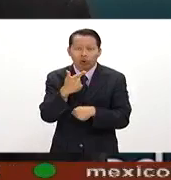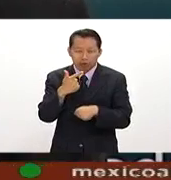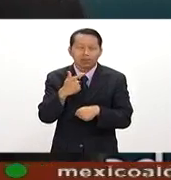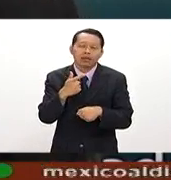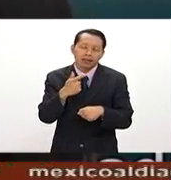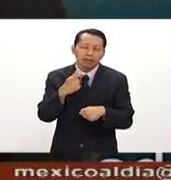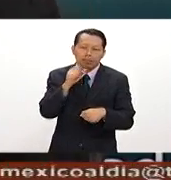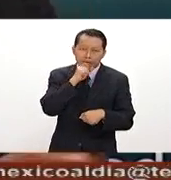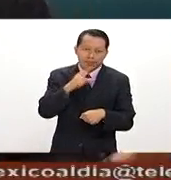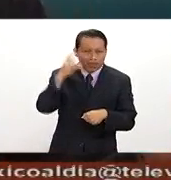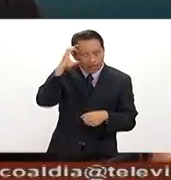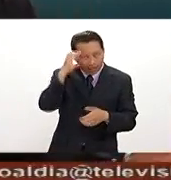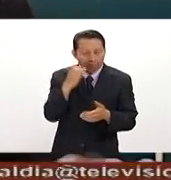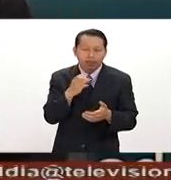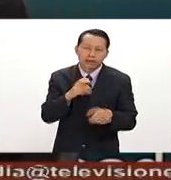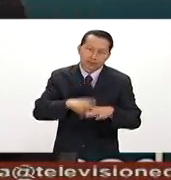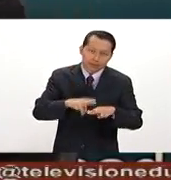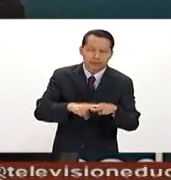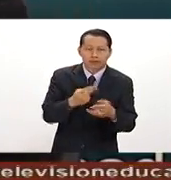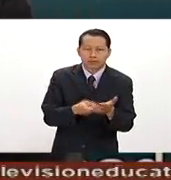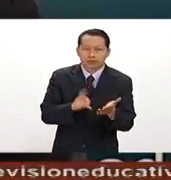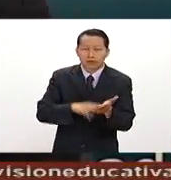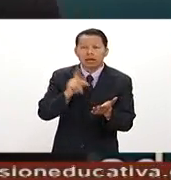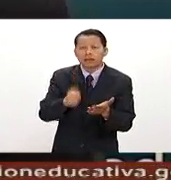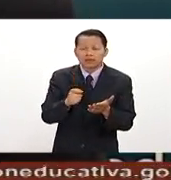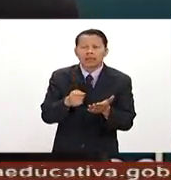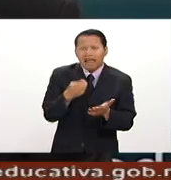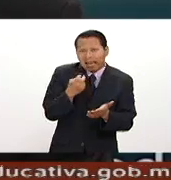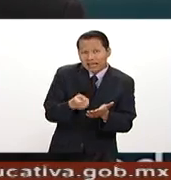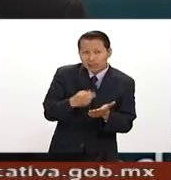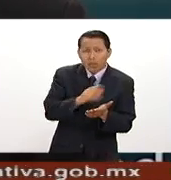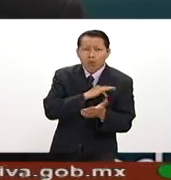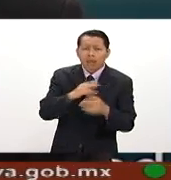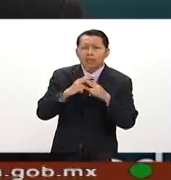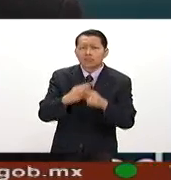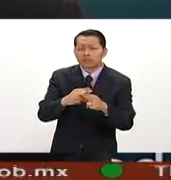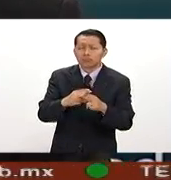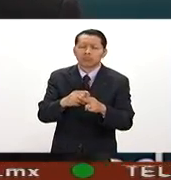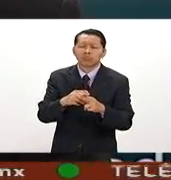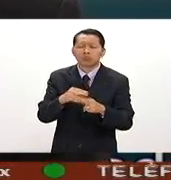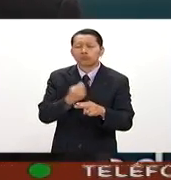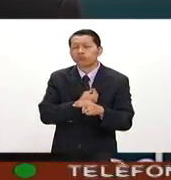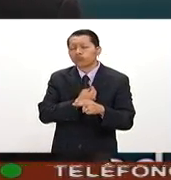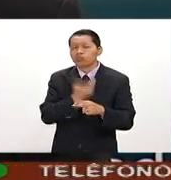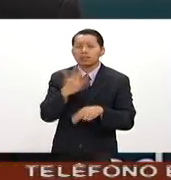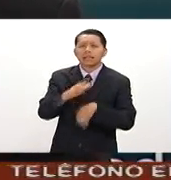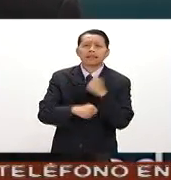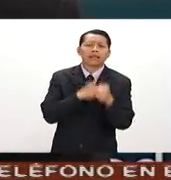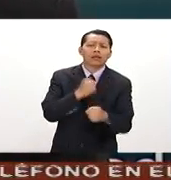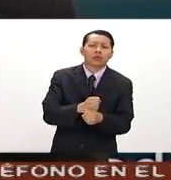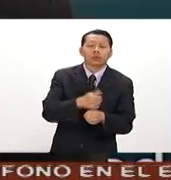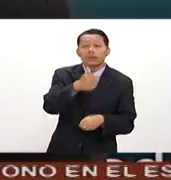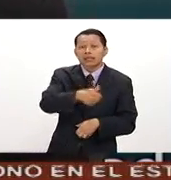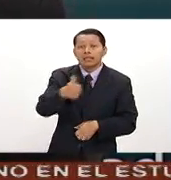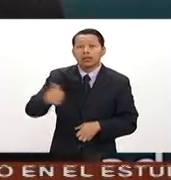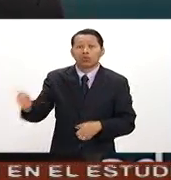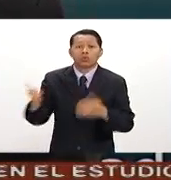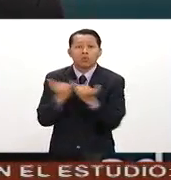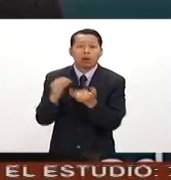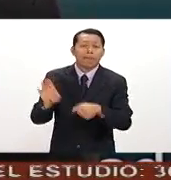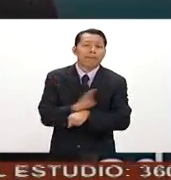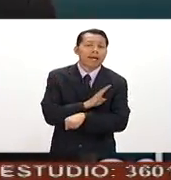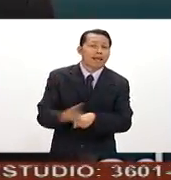sillacamas. Las sillacamas tienen una vida útil de 10 años y cada una va a